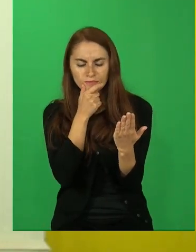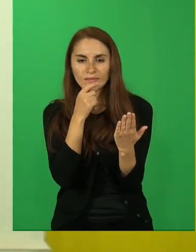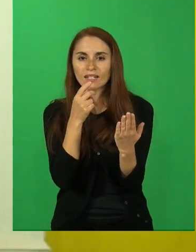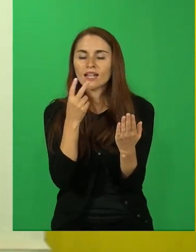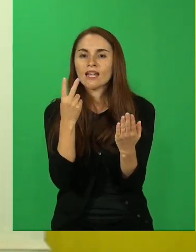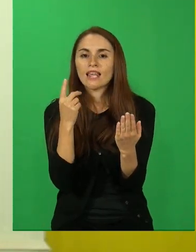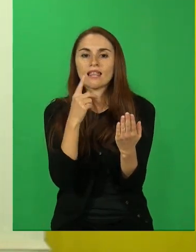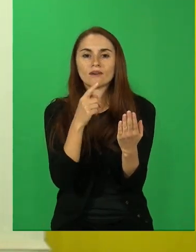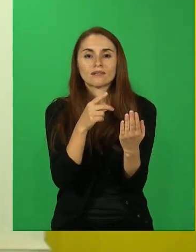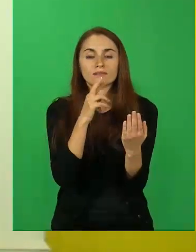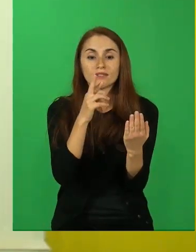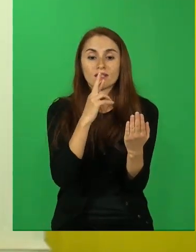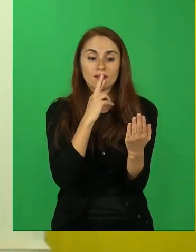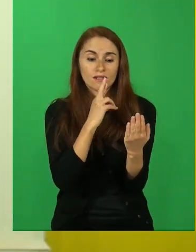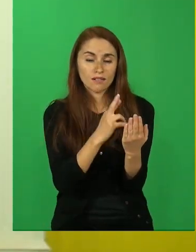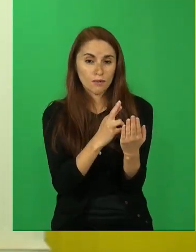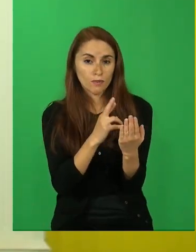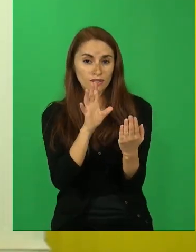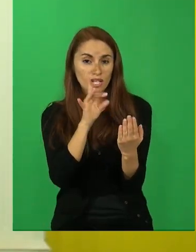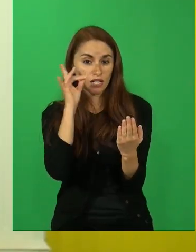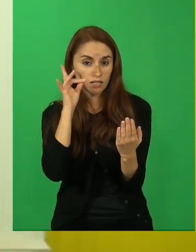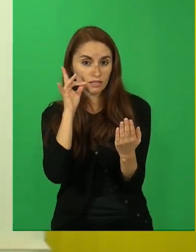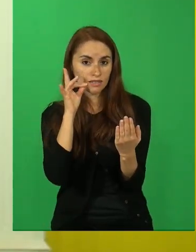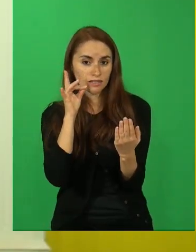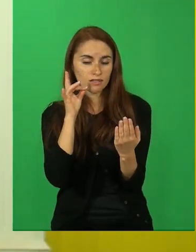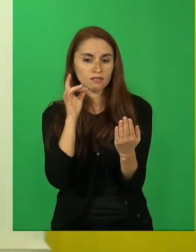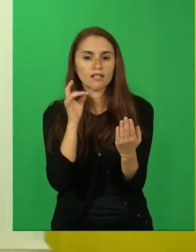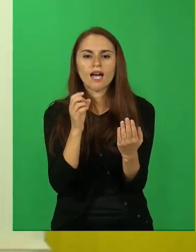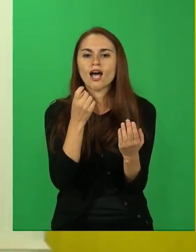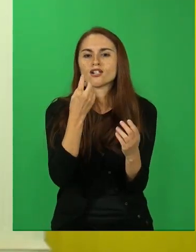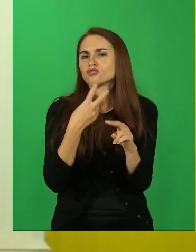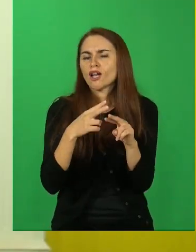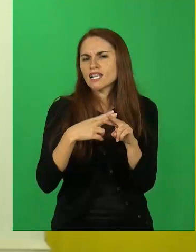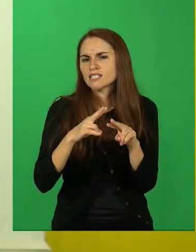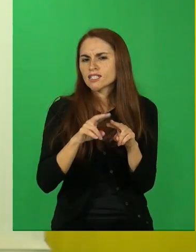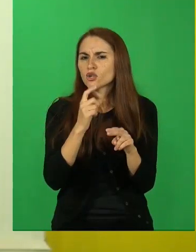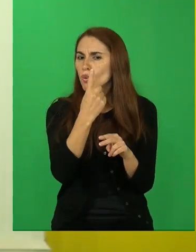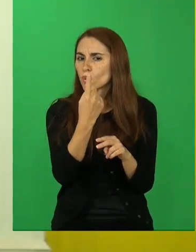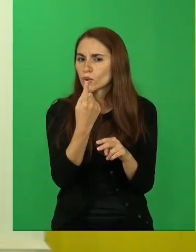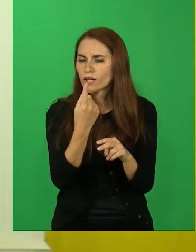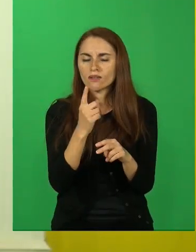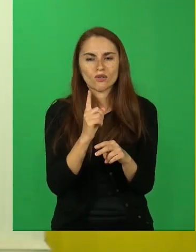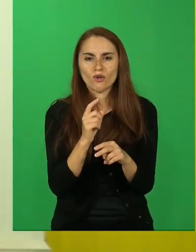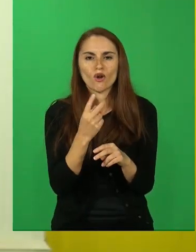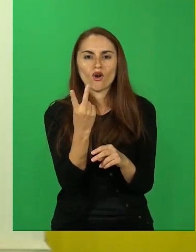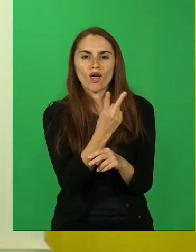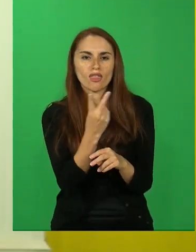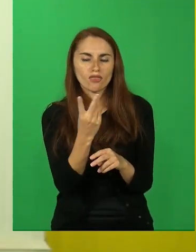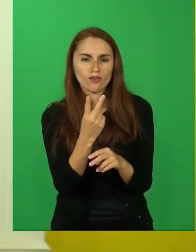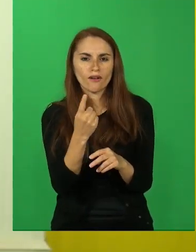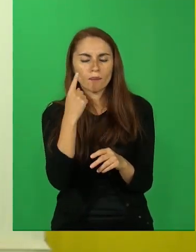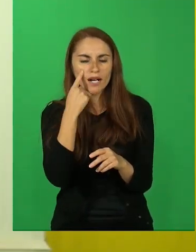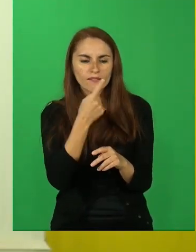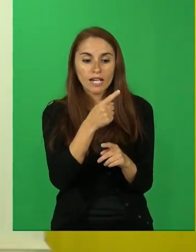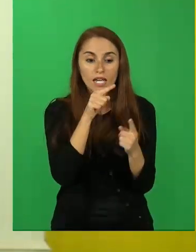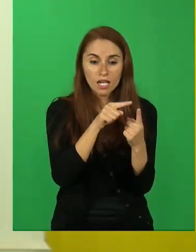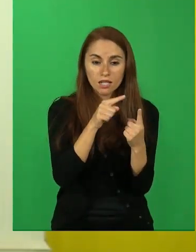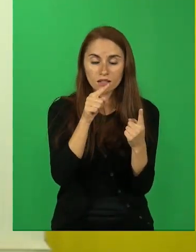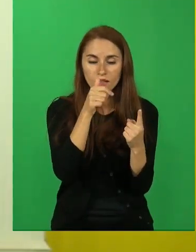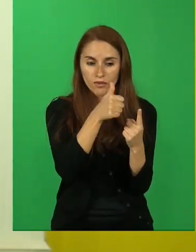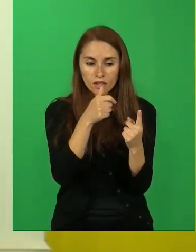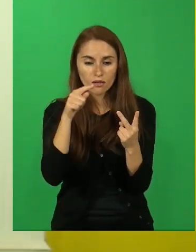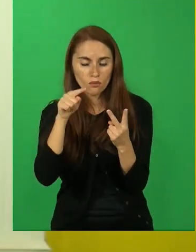dos afirmaciones, no solamente una, porque no te va a ayudar a diferenciar quién está en lo correcto y quién